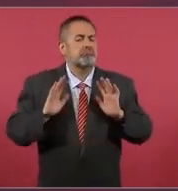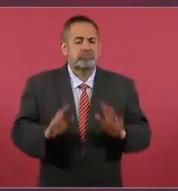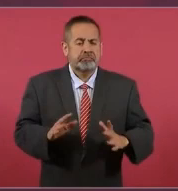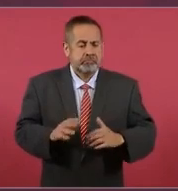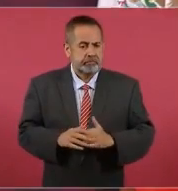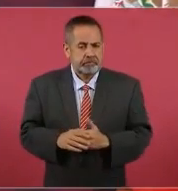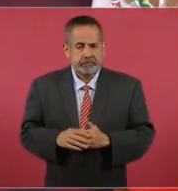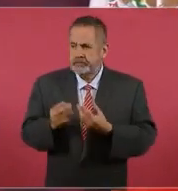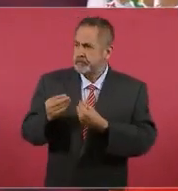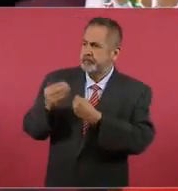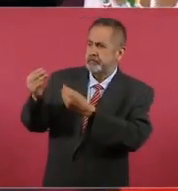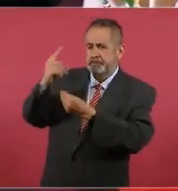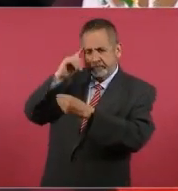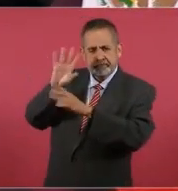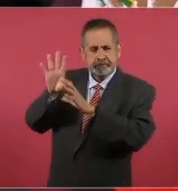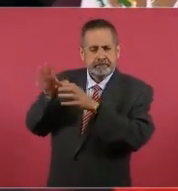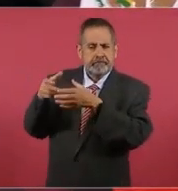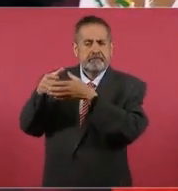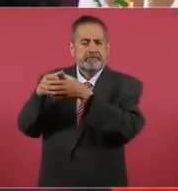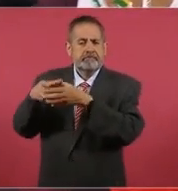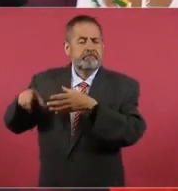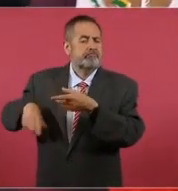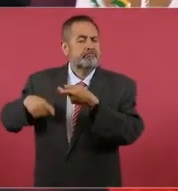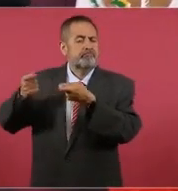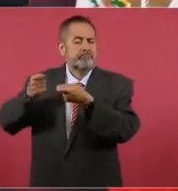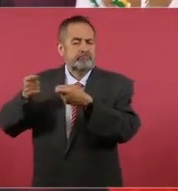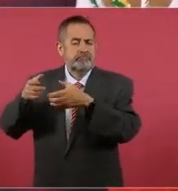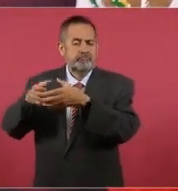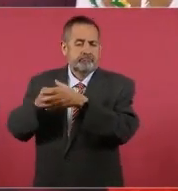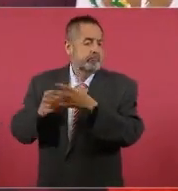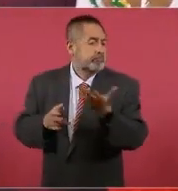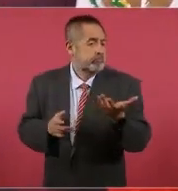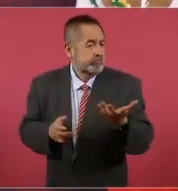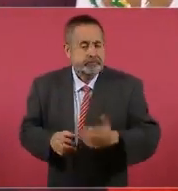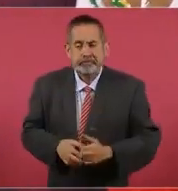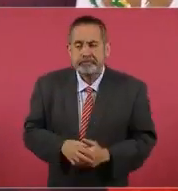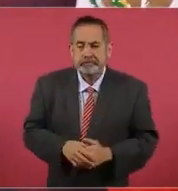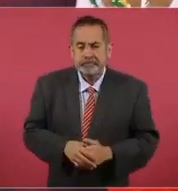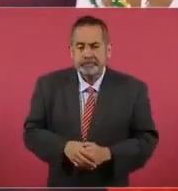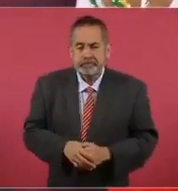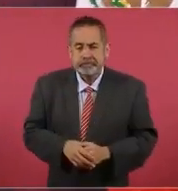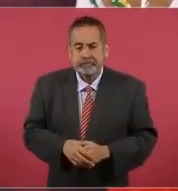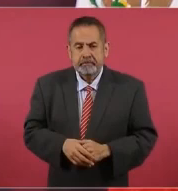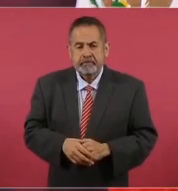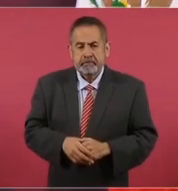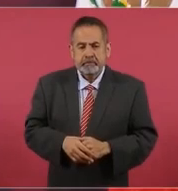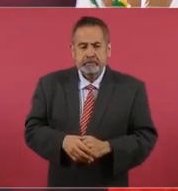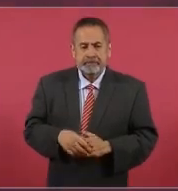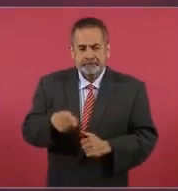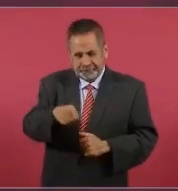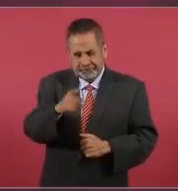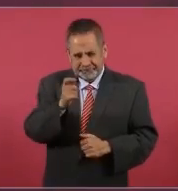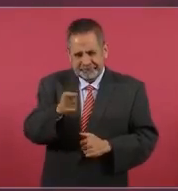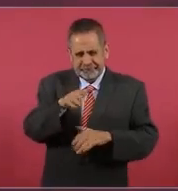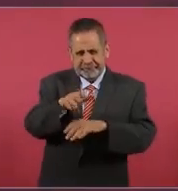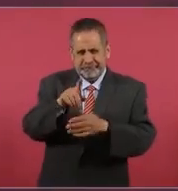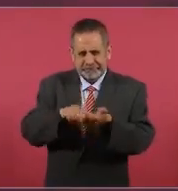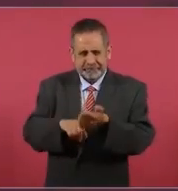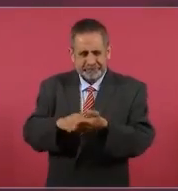a la clase gobernante. Entonces, lo de la esclavitud